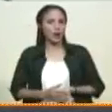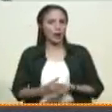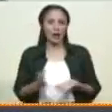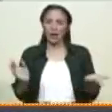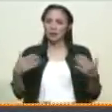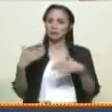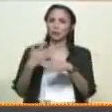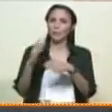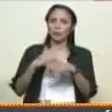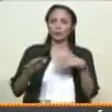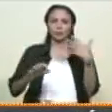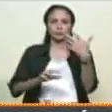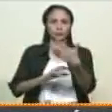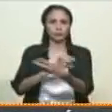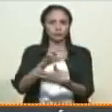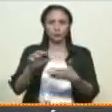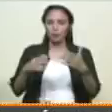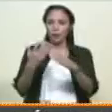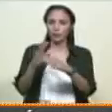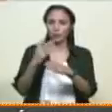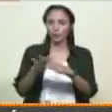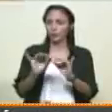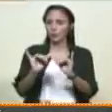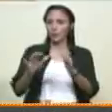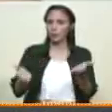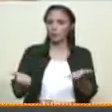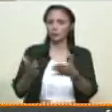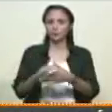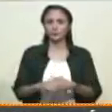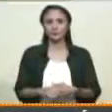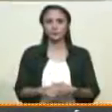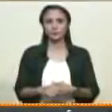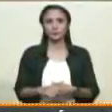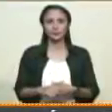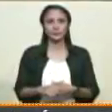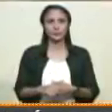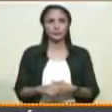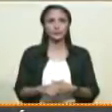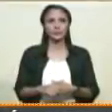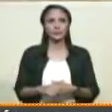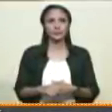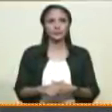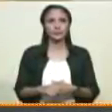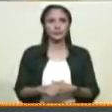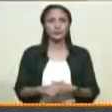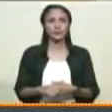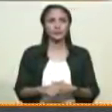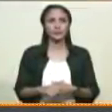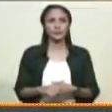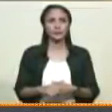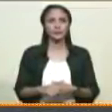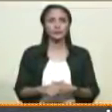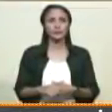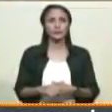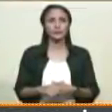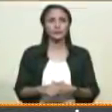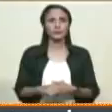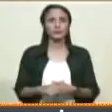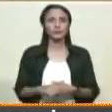cocinen en su propia salsa. Y se cocinaron y quedaron doraditos.